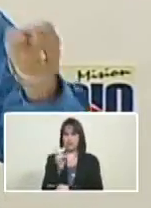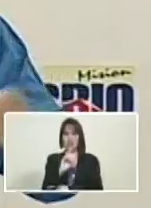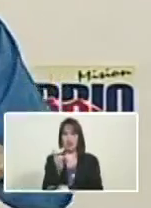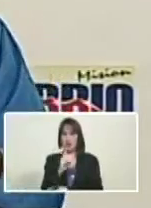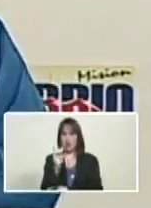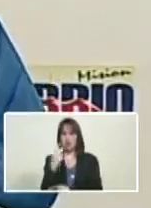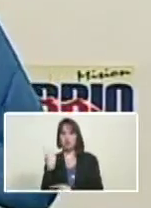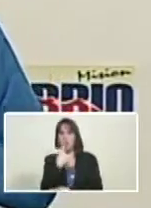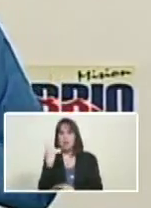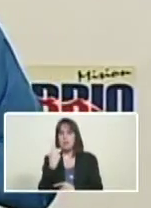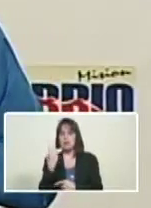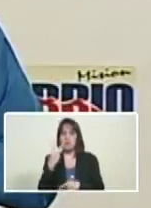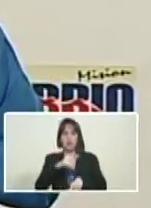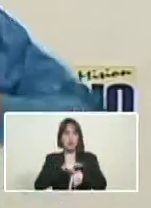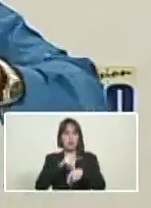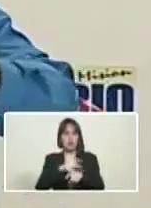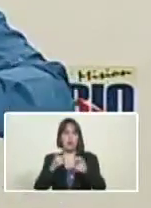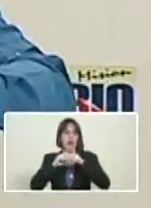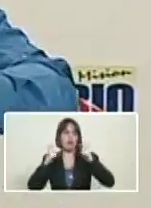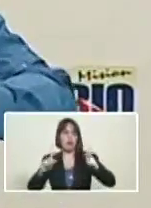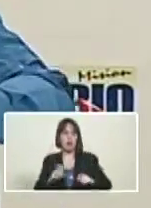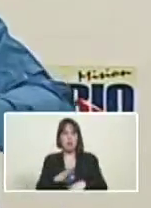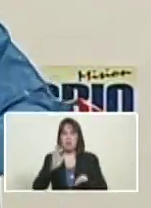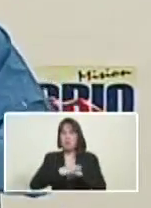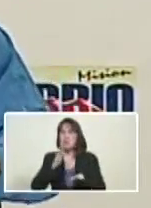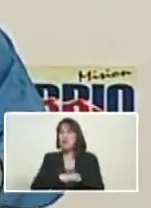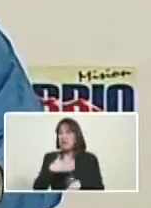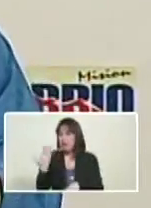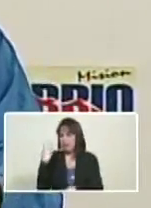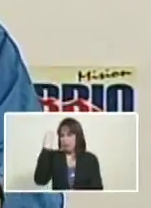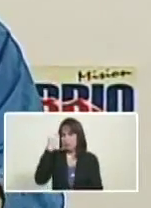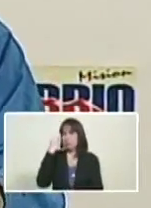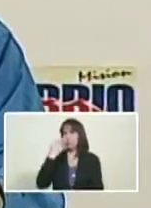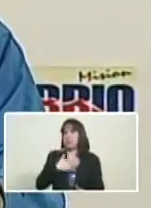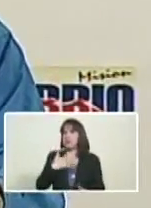especialistas en medicina general. ¿Pero por qué?